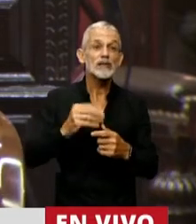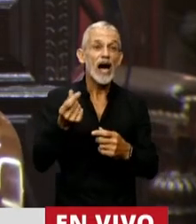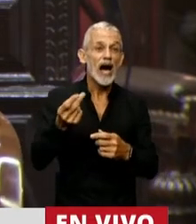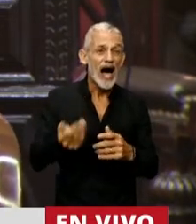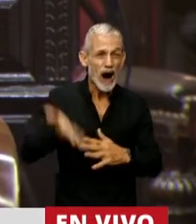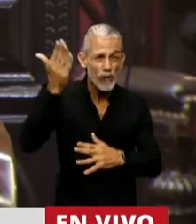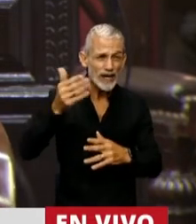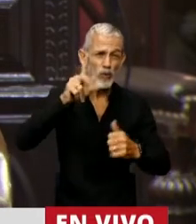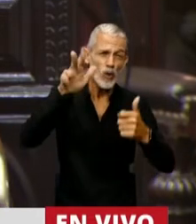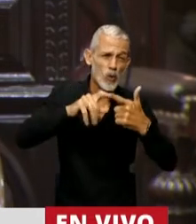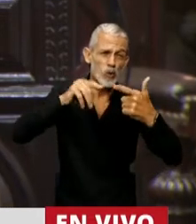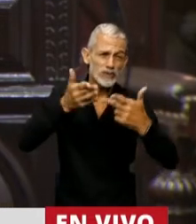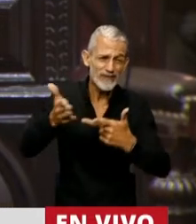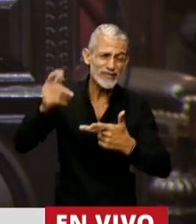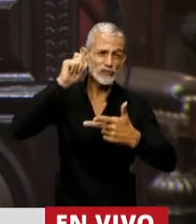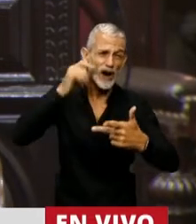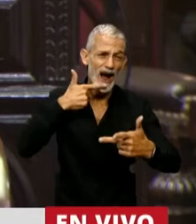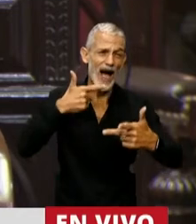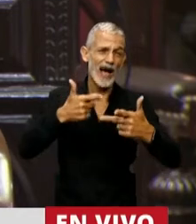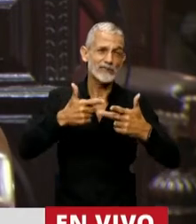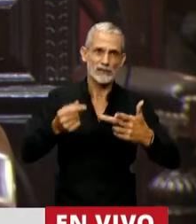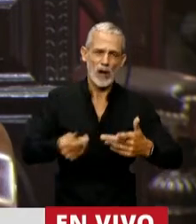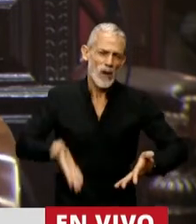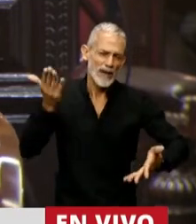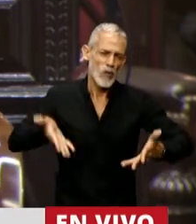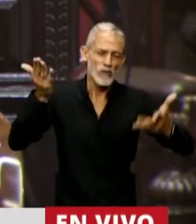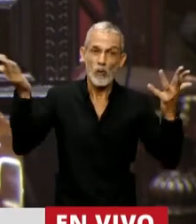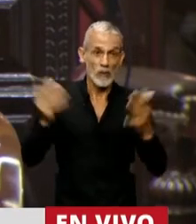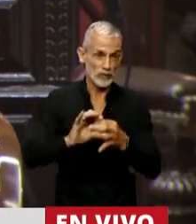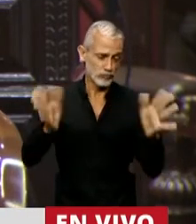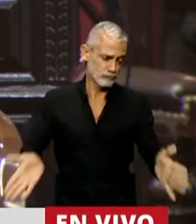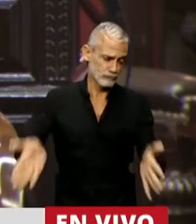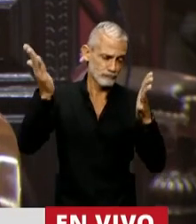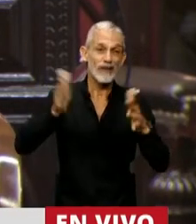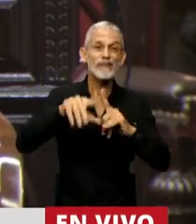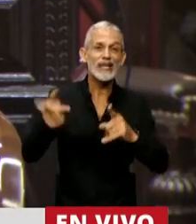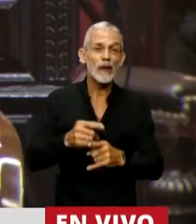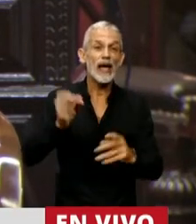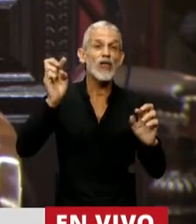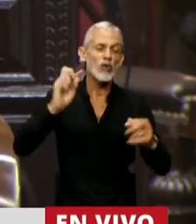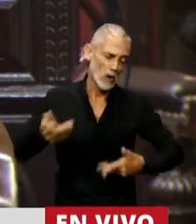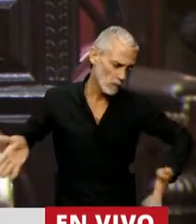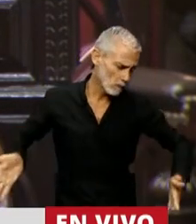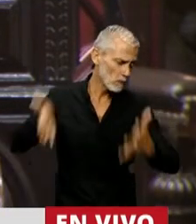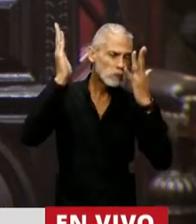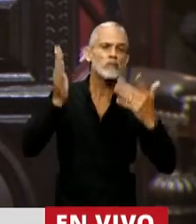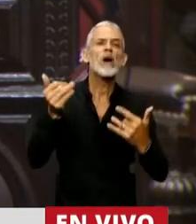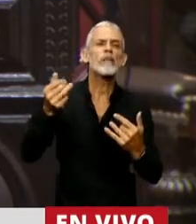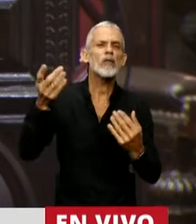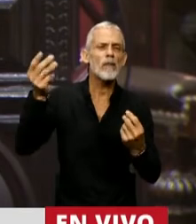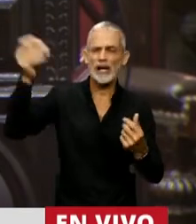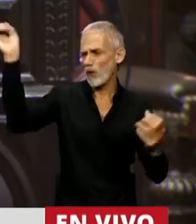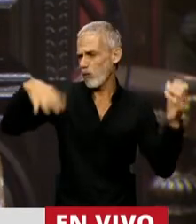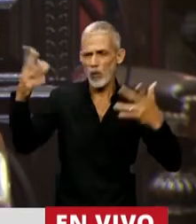que aumentaron enormemente. Pero además liberaron el mercado de cambios, podían entrar